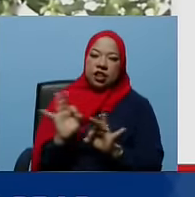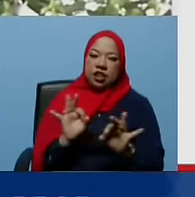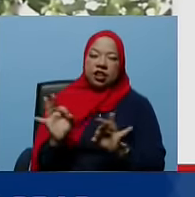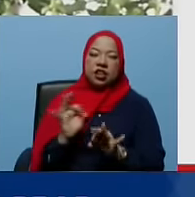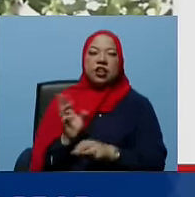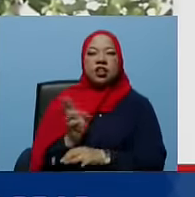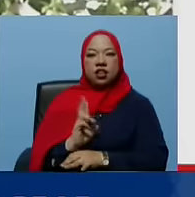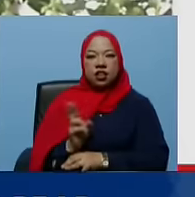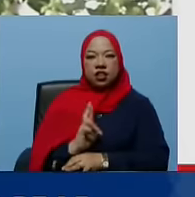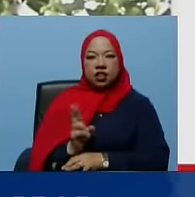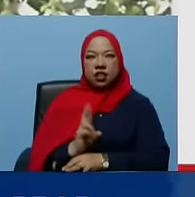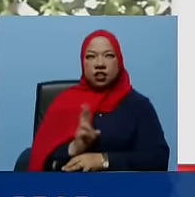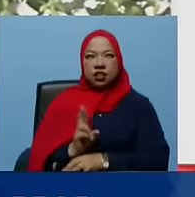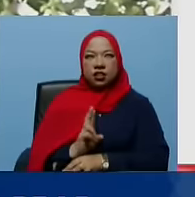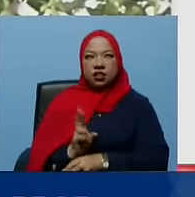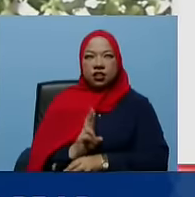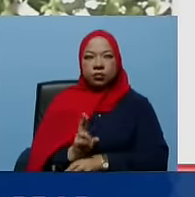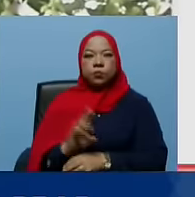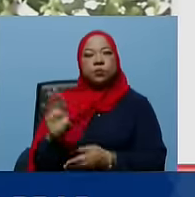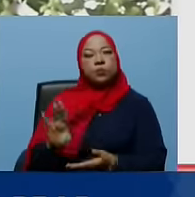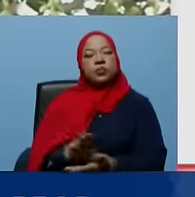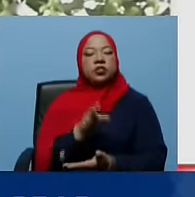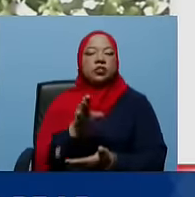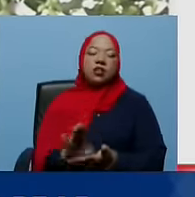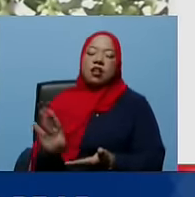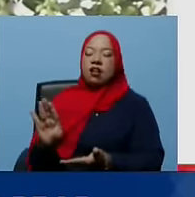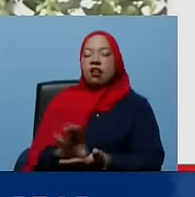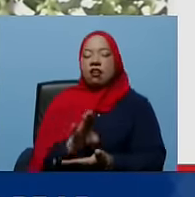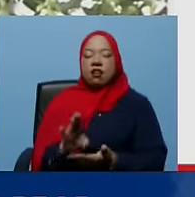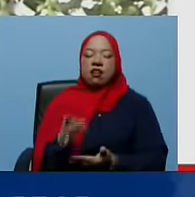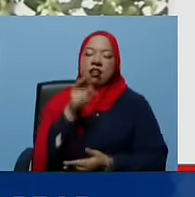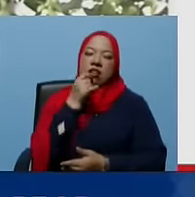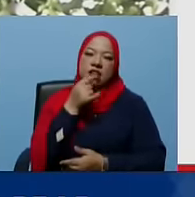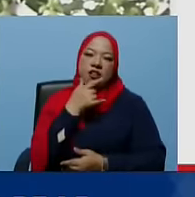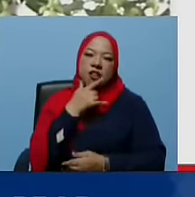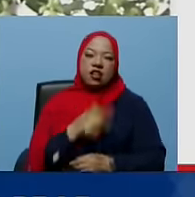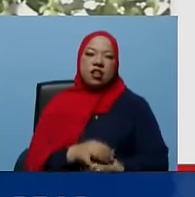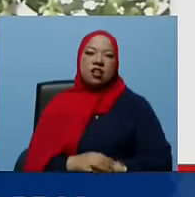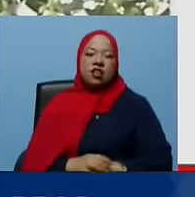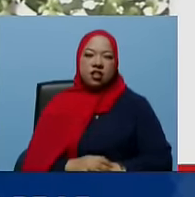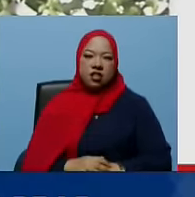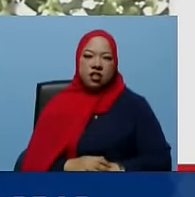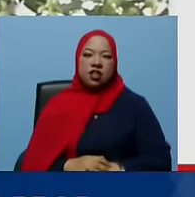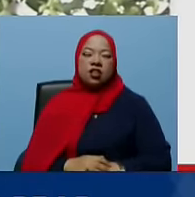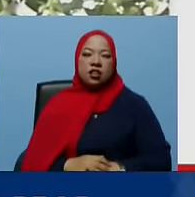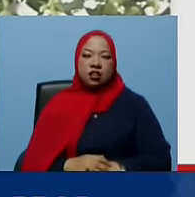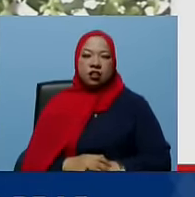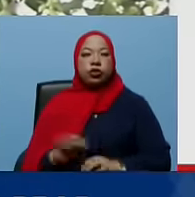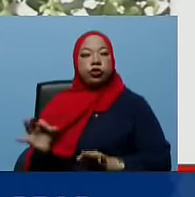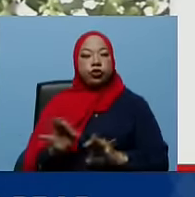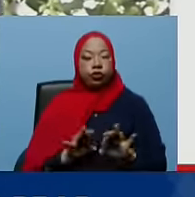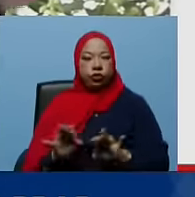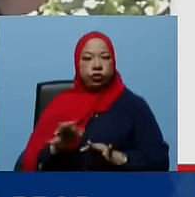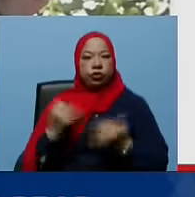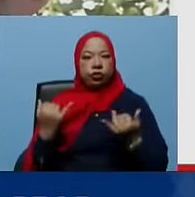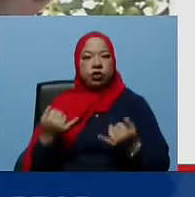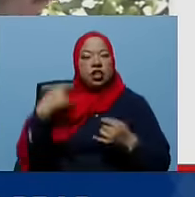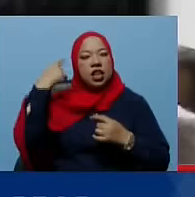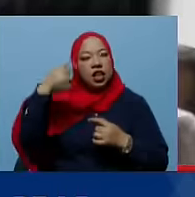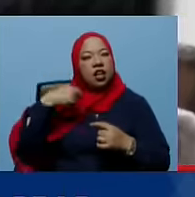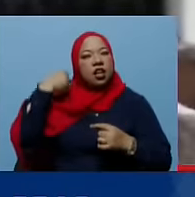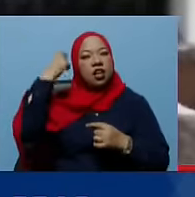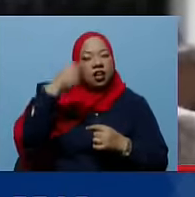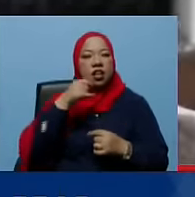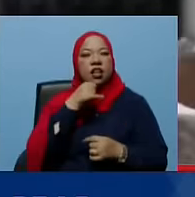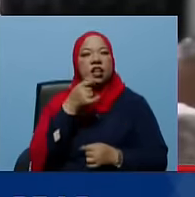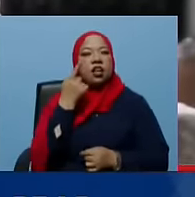decir rápido lo que va a decir, porque también quiero que cante, presidente. Dani canta hermosamente. Para que te vayas preparando, vamos a ver un video.